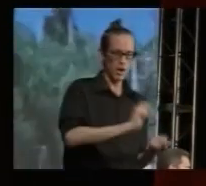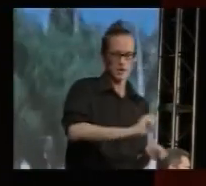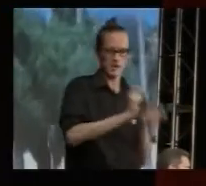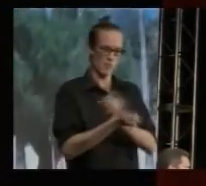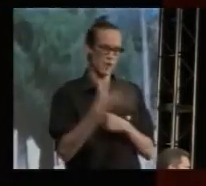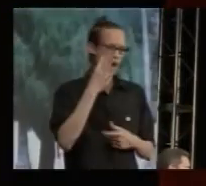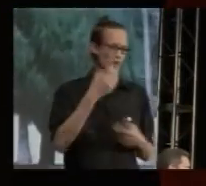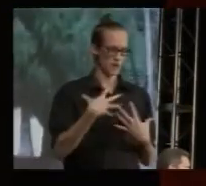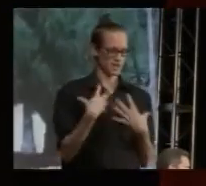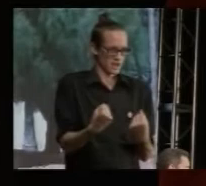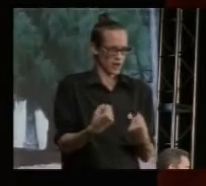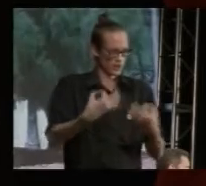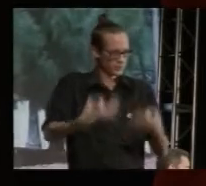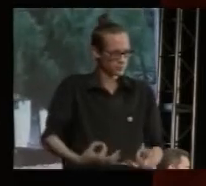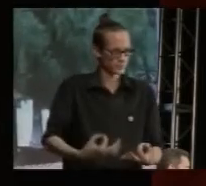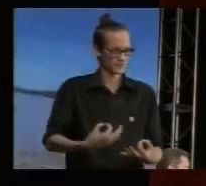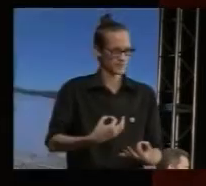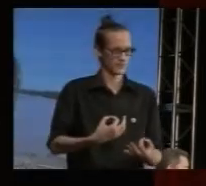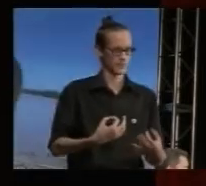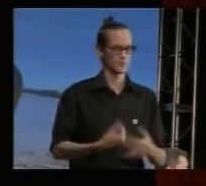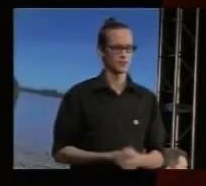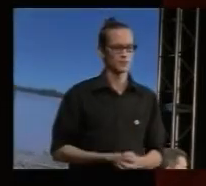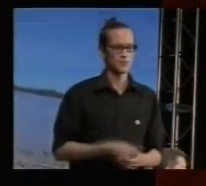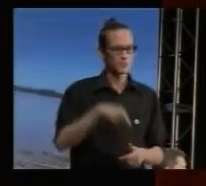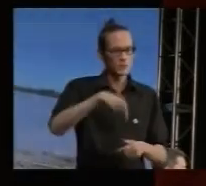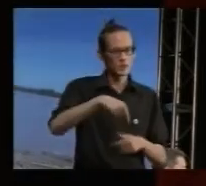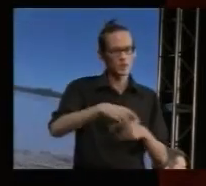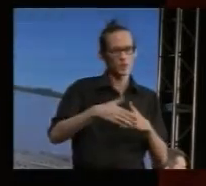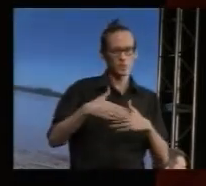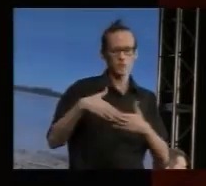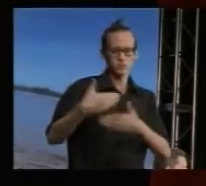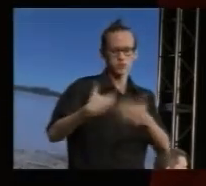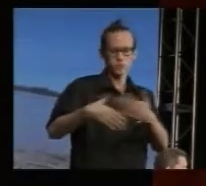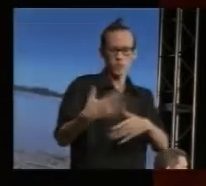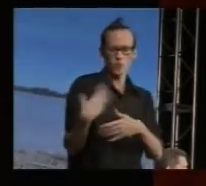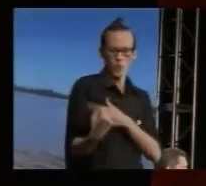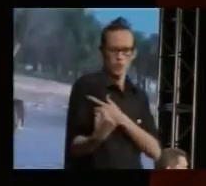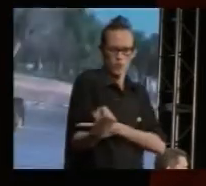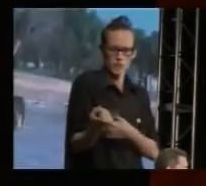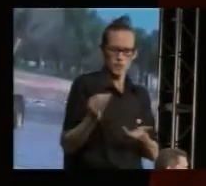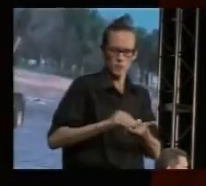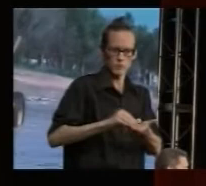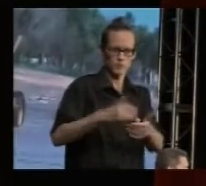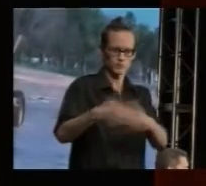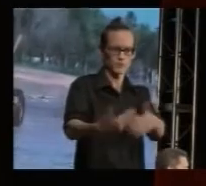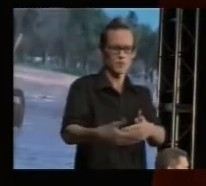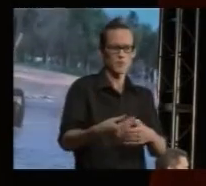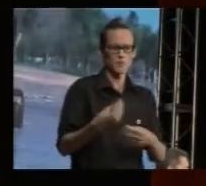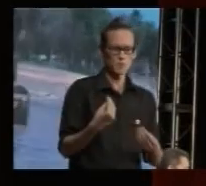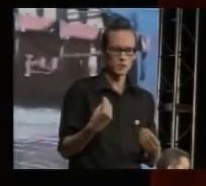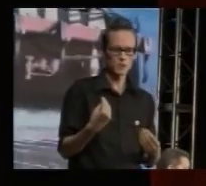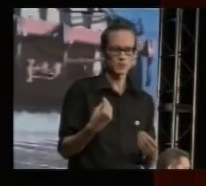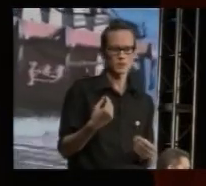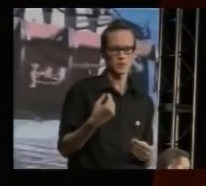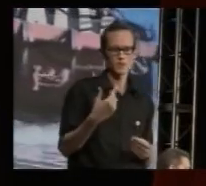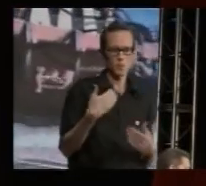digna y saludable. Esto seguirá con mayor fuerza todavía para que de esta manera nos permitamos